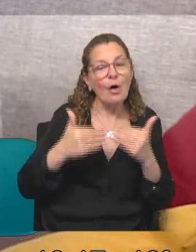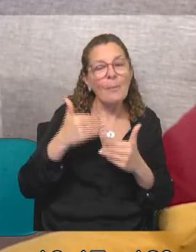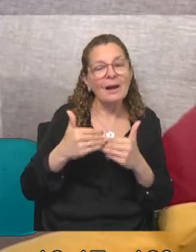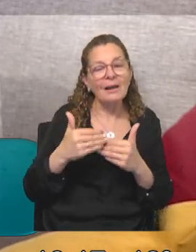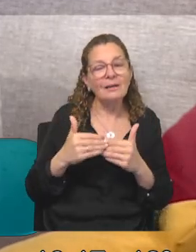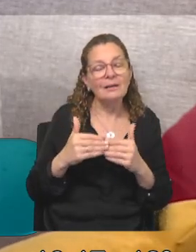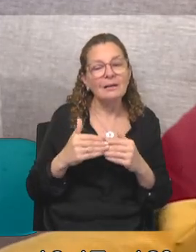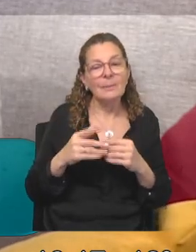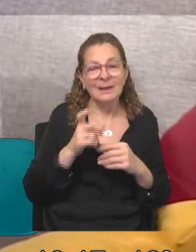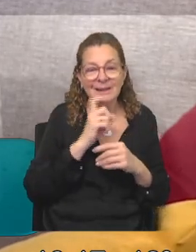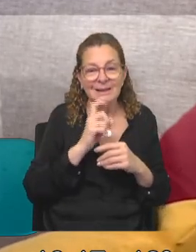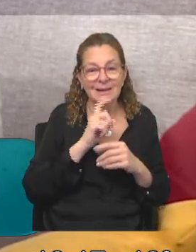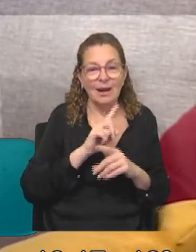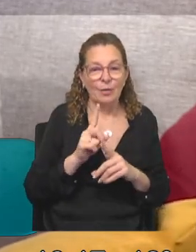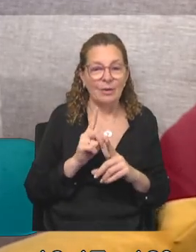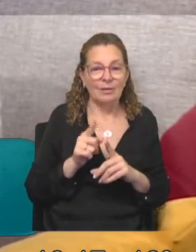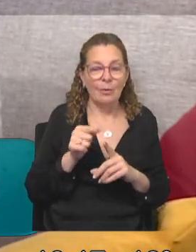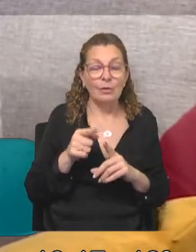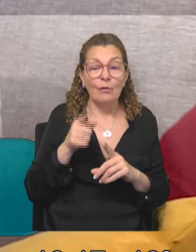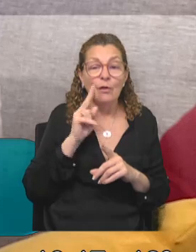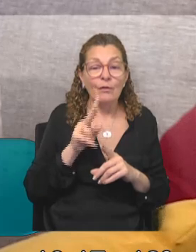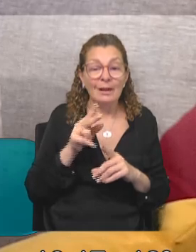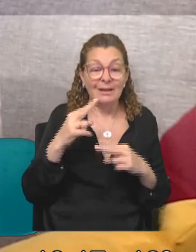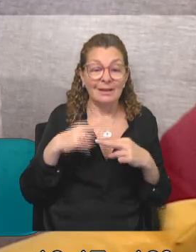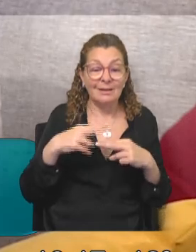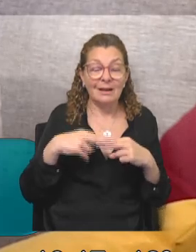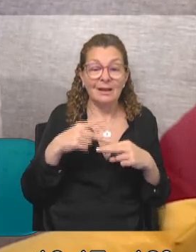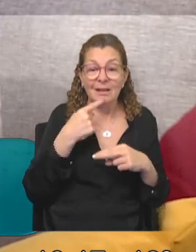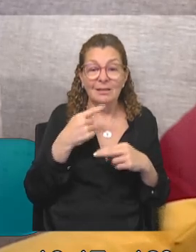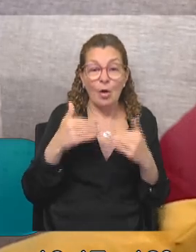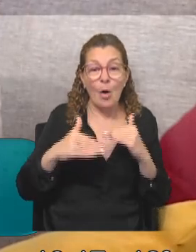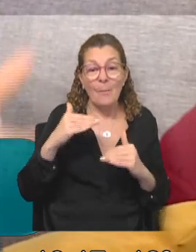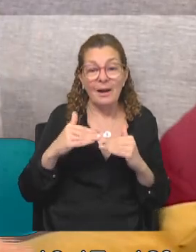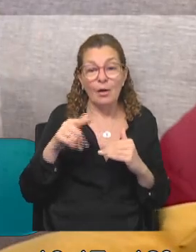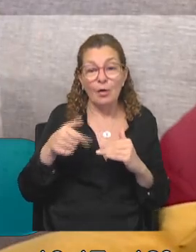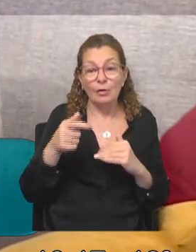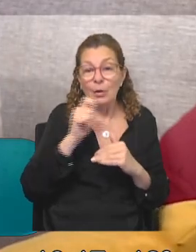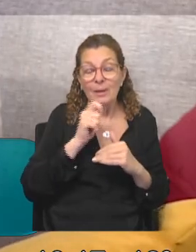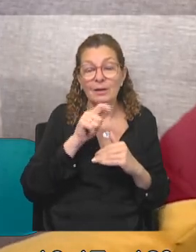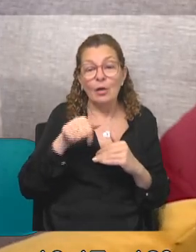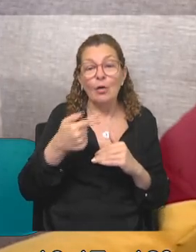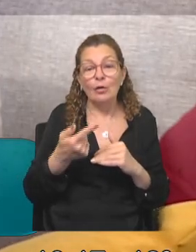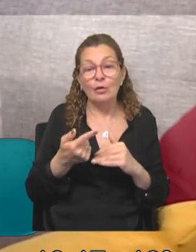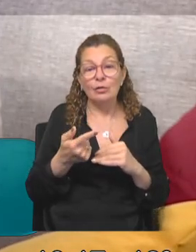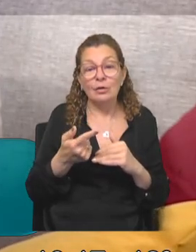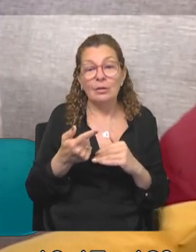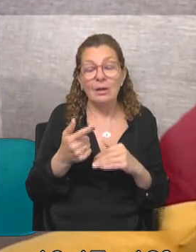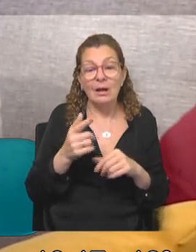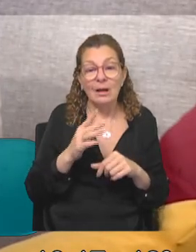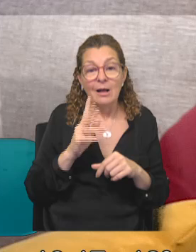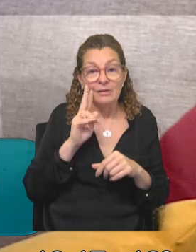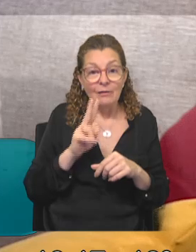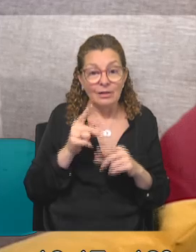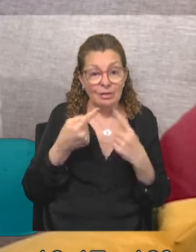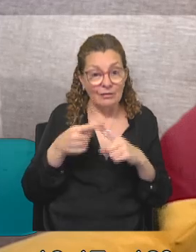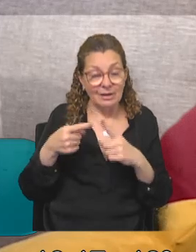muy engañosa porque no es así. Cuando vos ves en las redes sociales o te comparás con otro periodista, con otro artista, estás viendo cosas